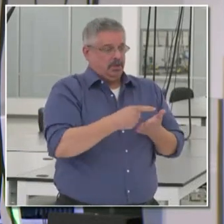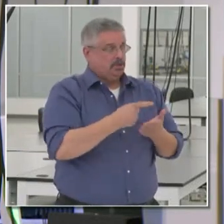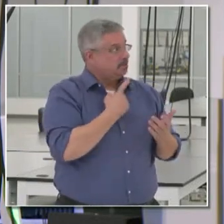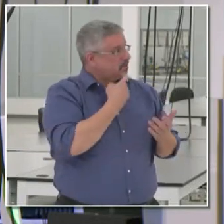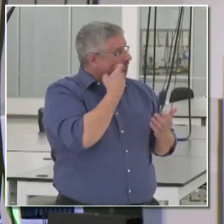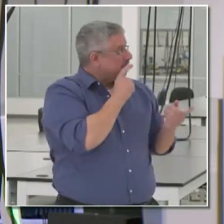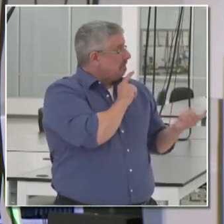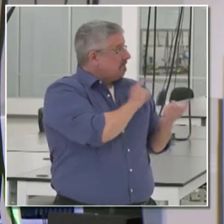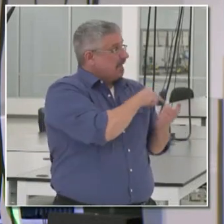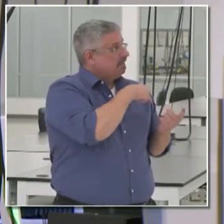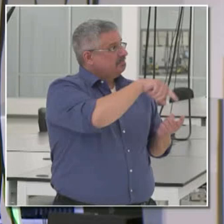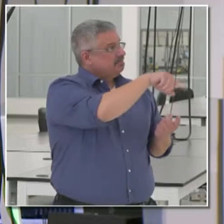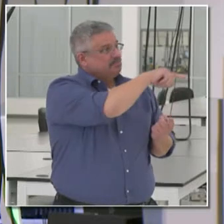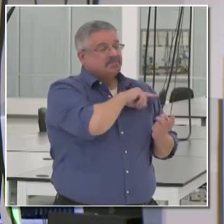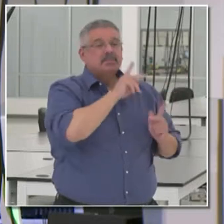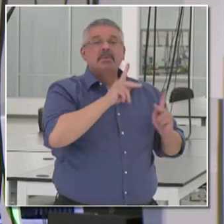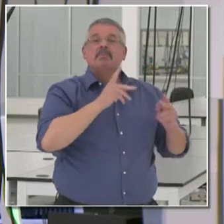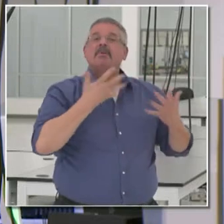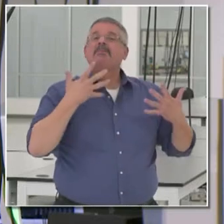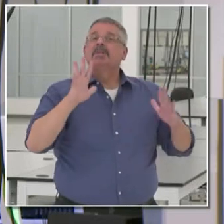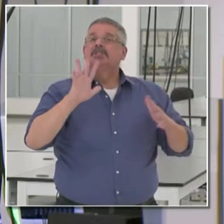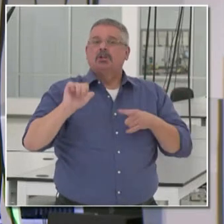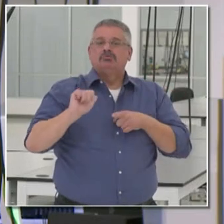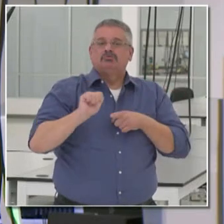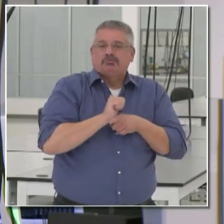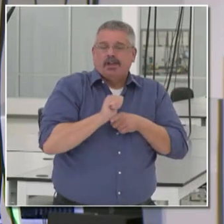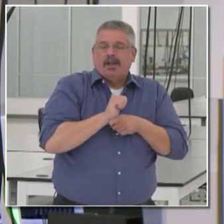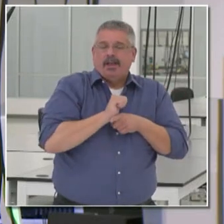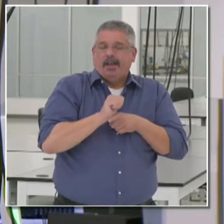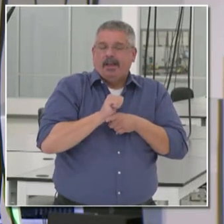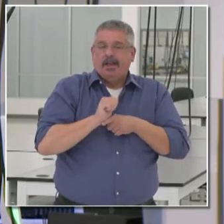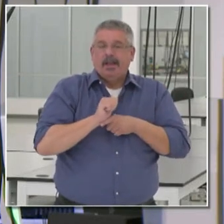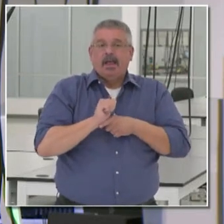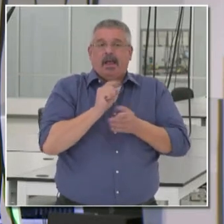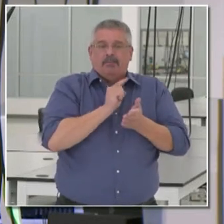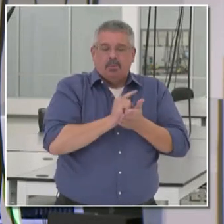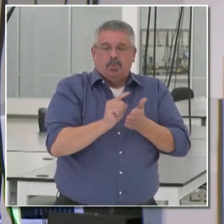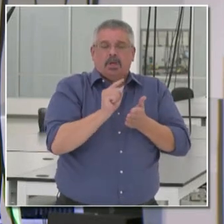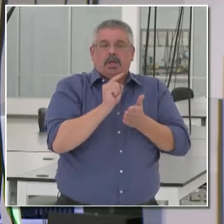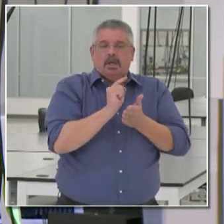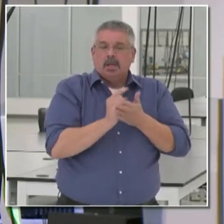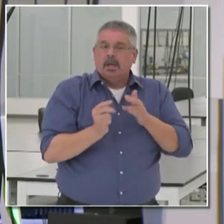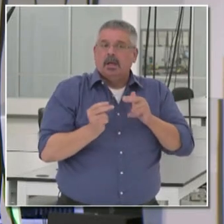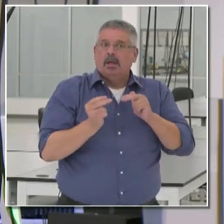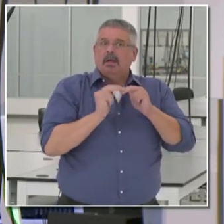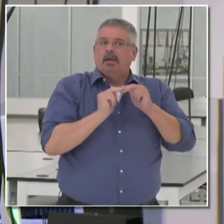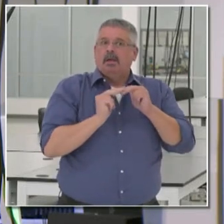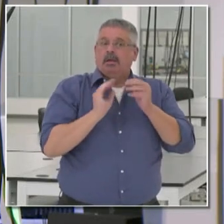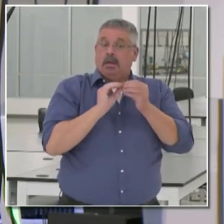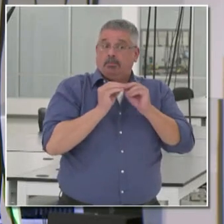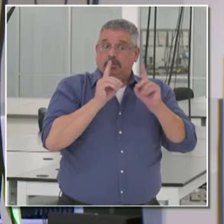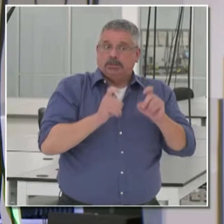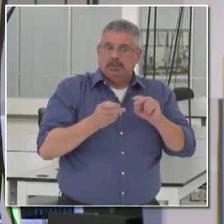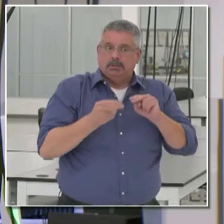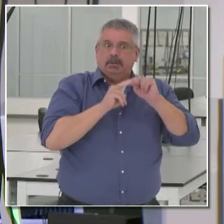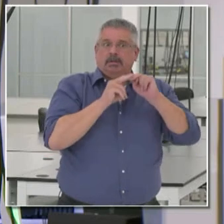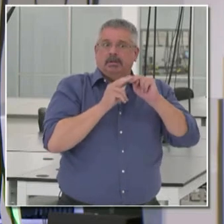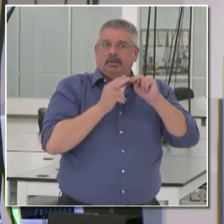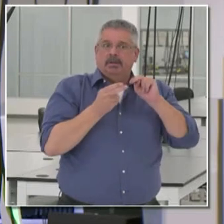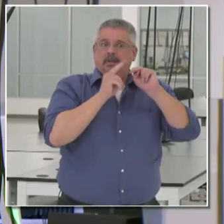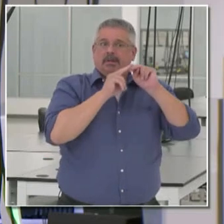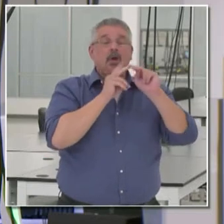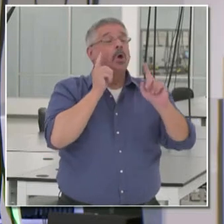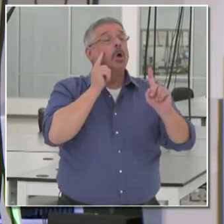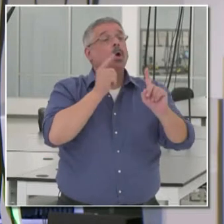acabamos de reunirnos con un grupo de individuos que están terminando su entrenamiento y cada semana ustedes verán un aumento en el número total